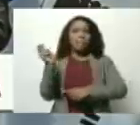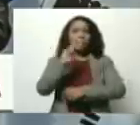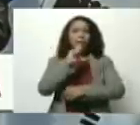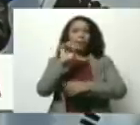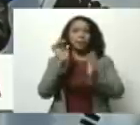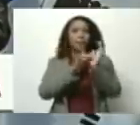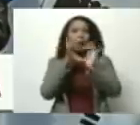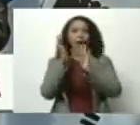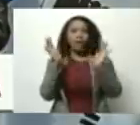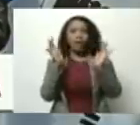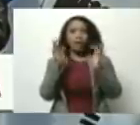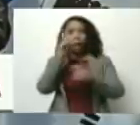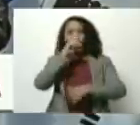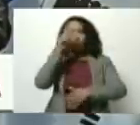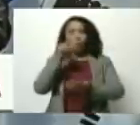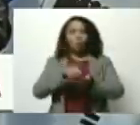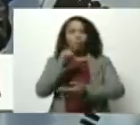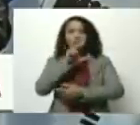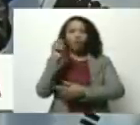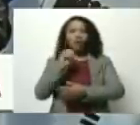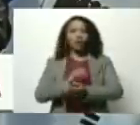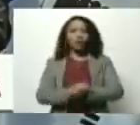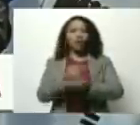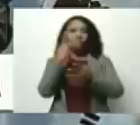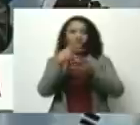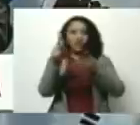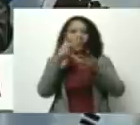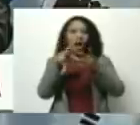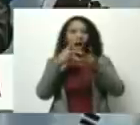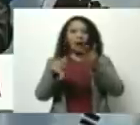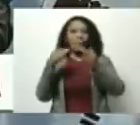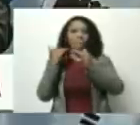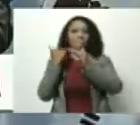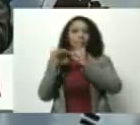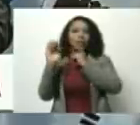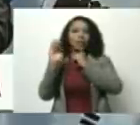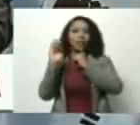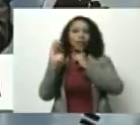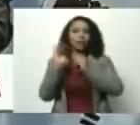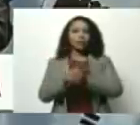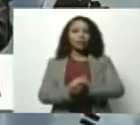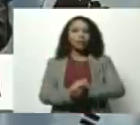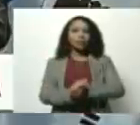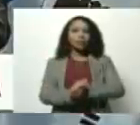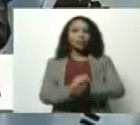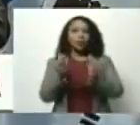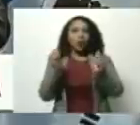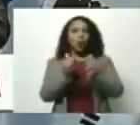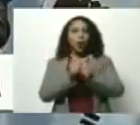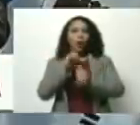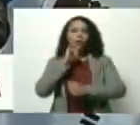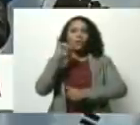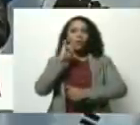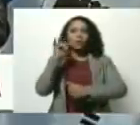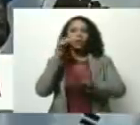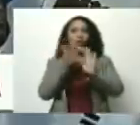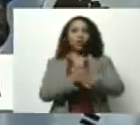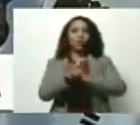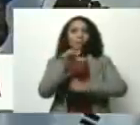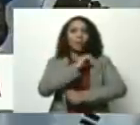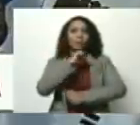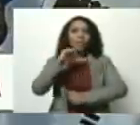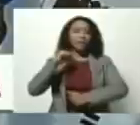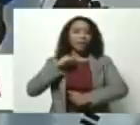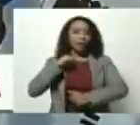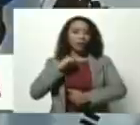año 2020 varios mensajes con información